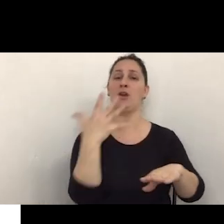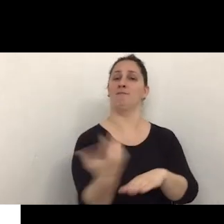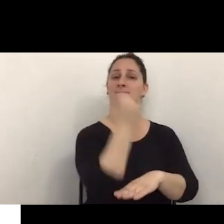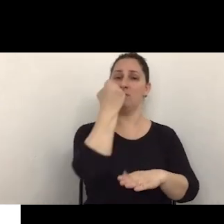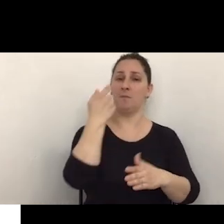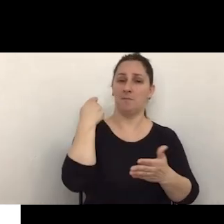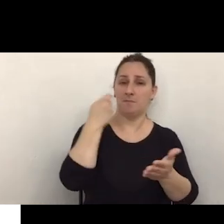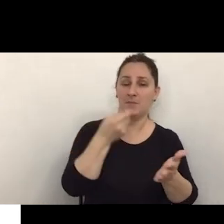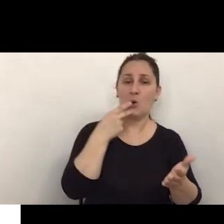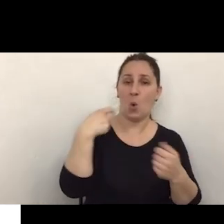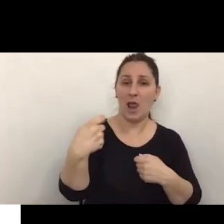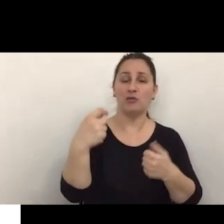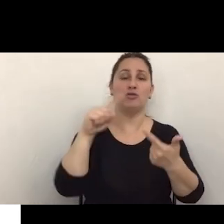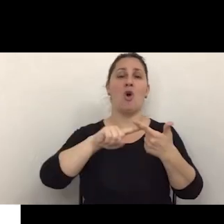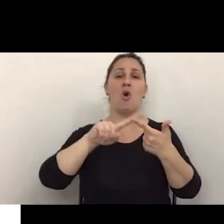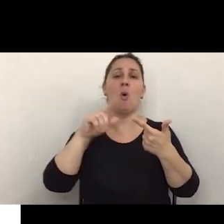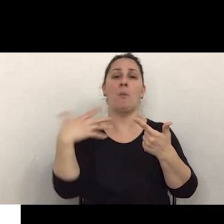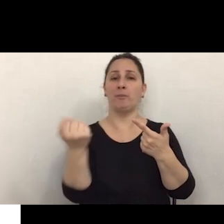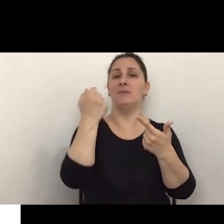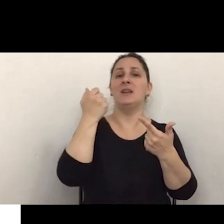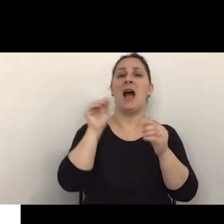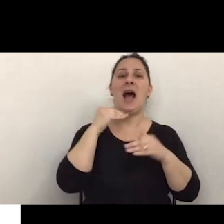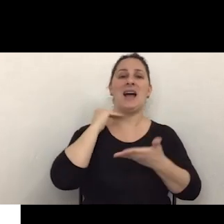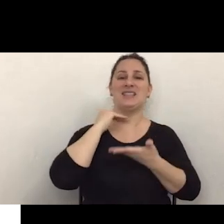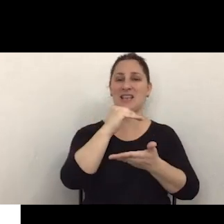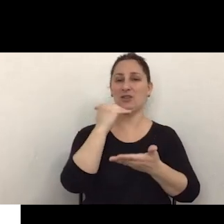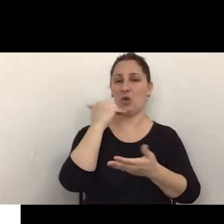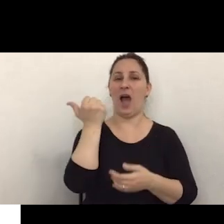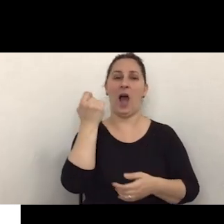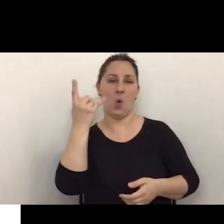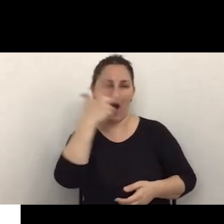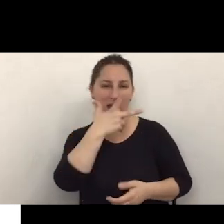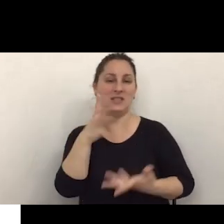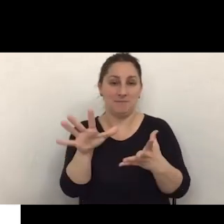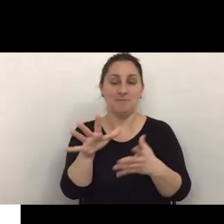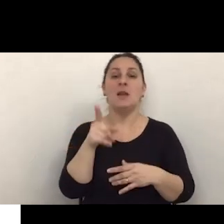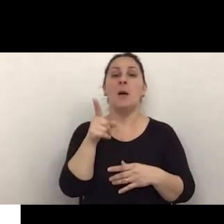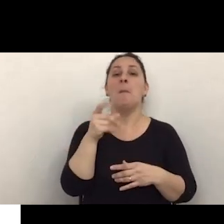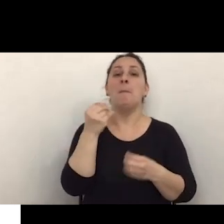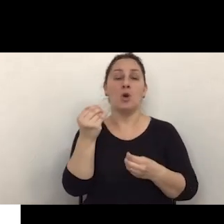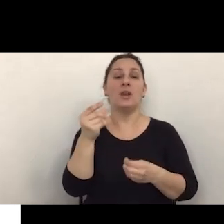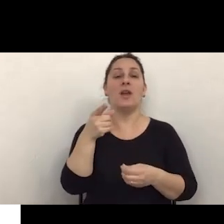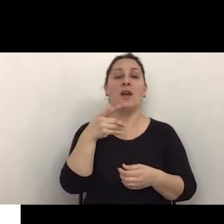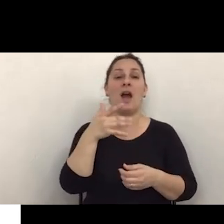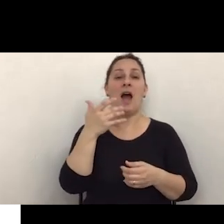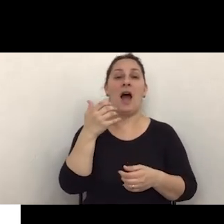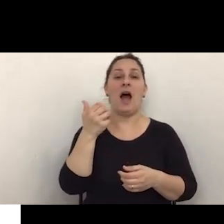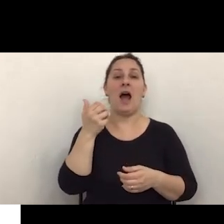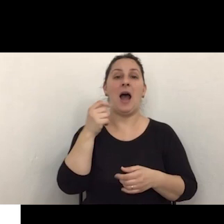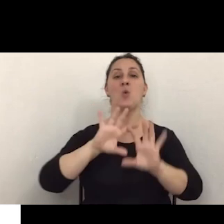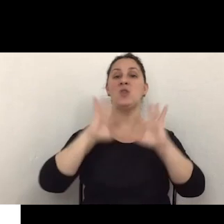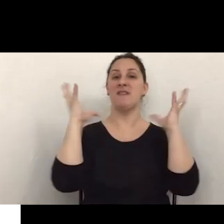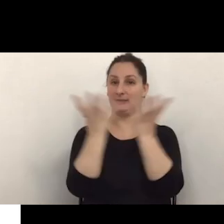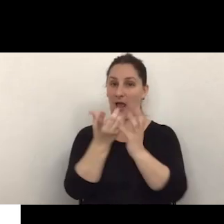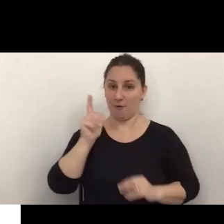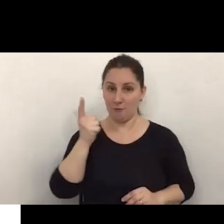jubilación, poder acceder a una asignación familiar, porque si bien no tendrían la asignación familiar universal,